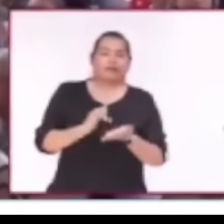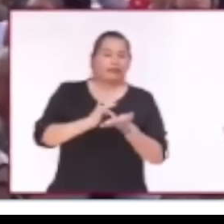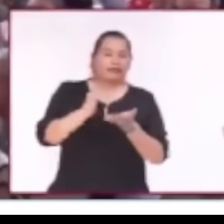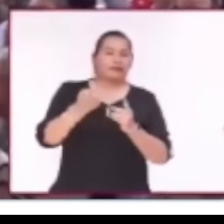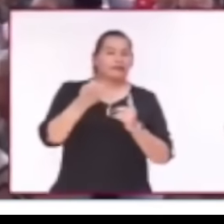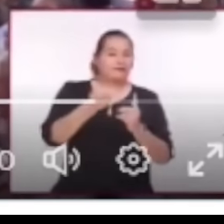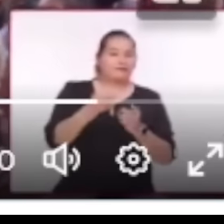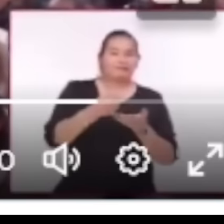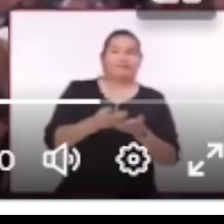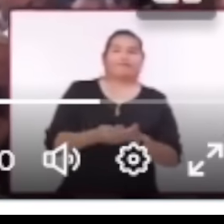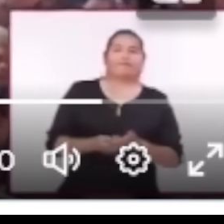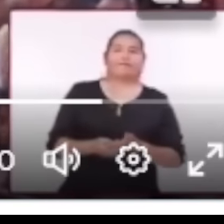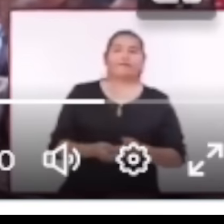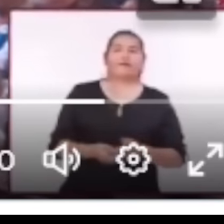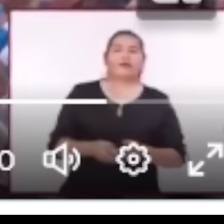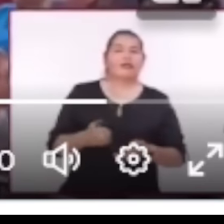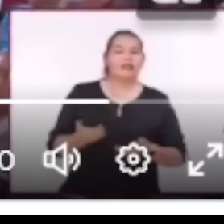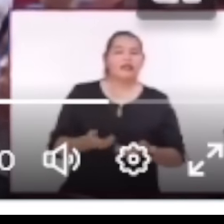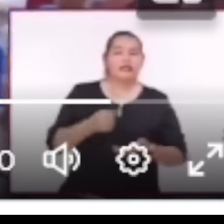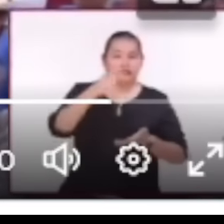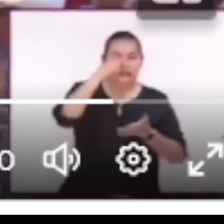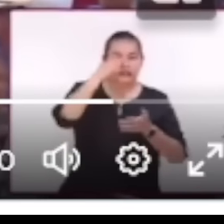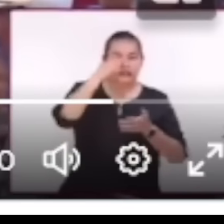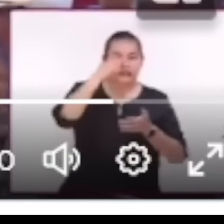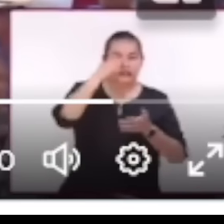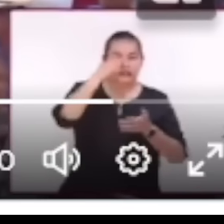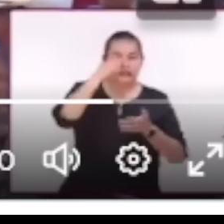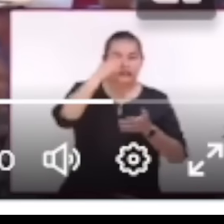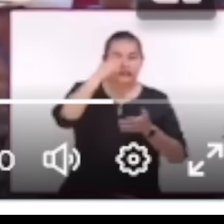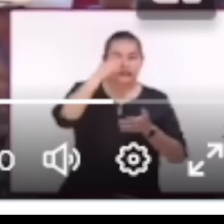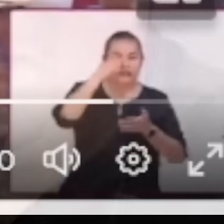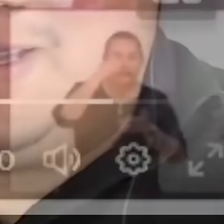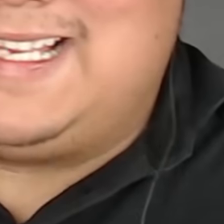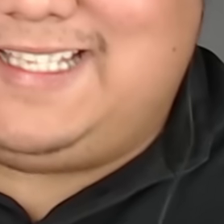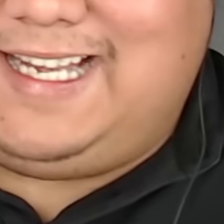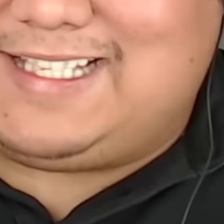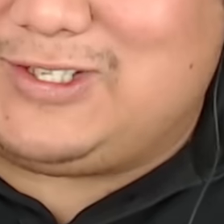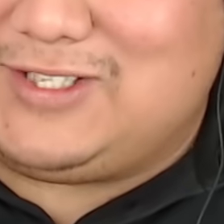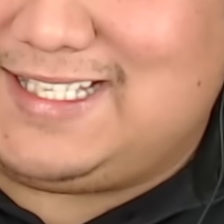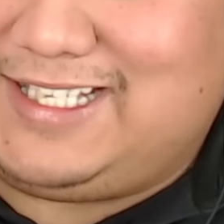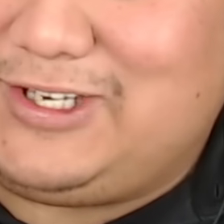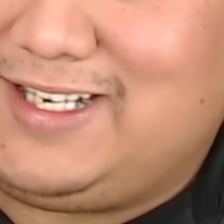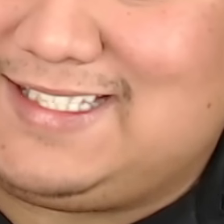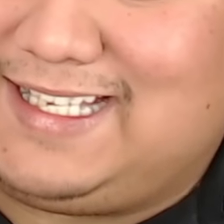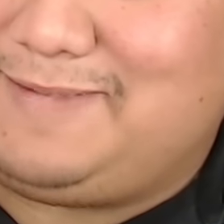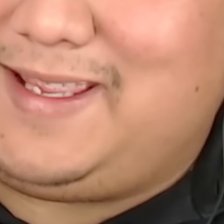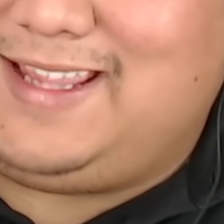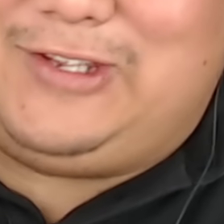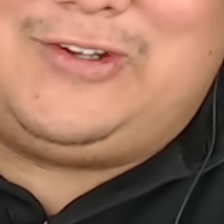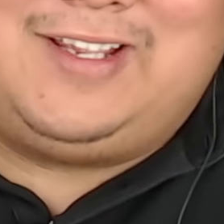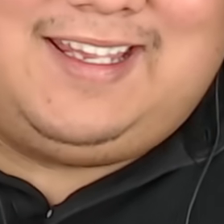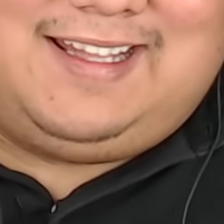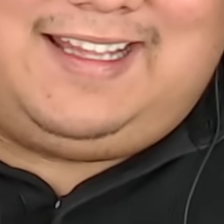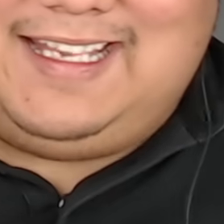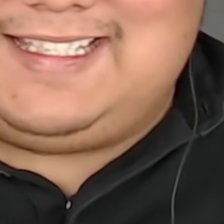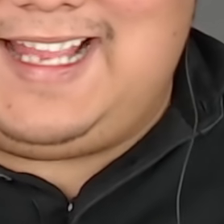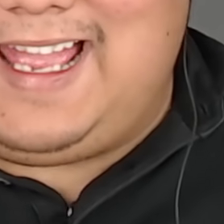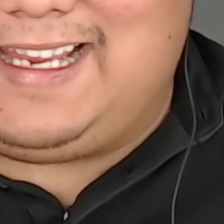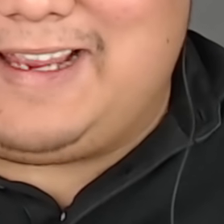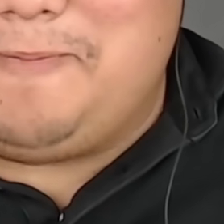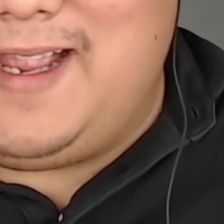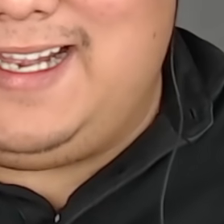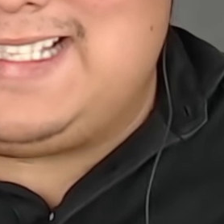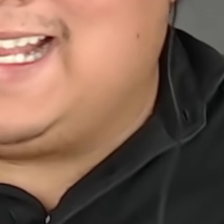convicción porque creemos que así debe ser pues así las cosas señores en medio de